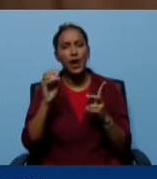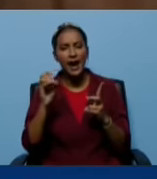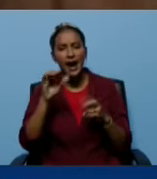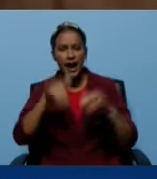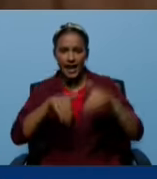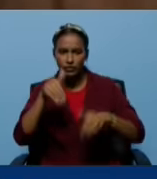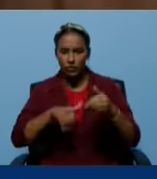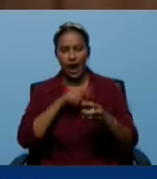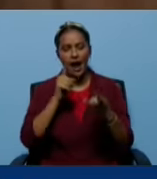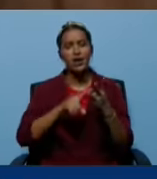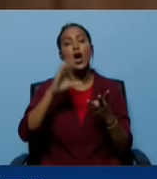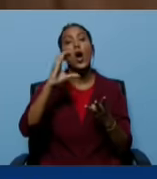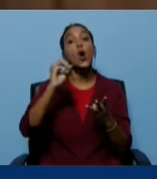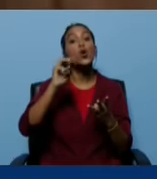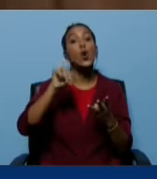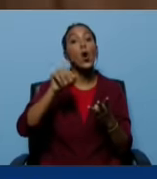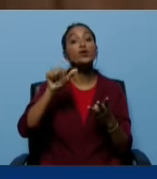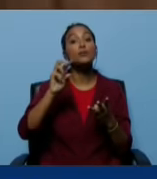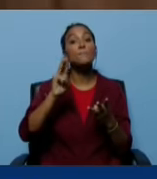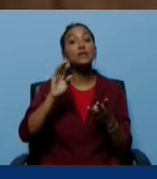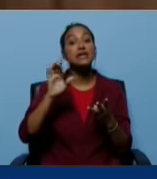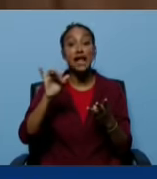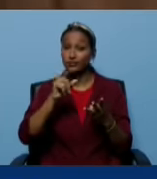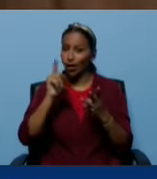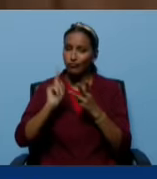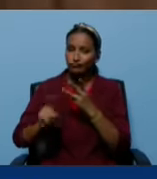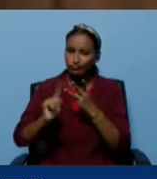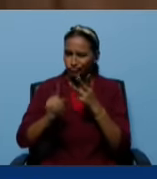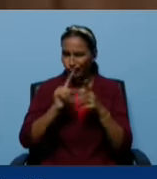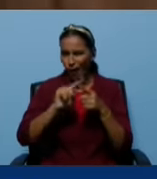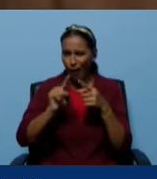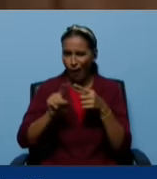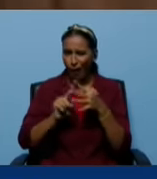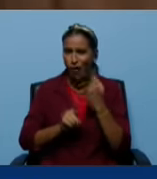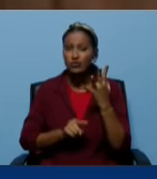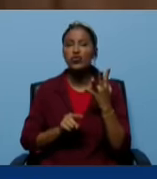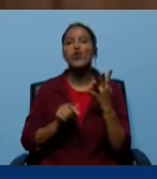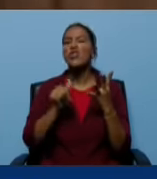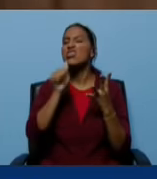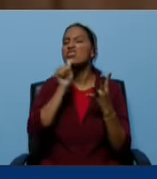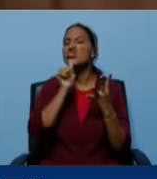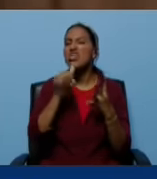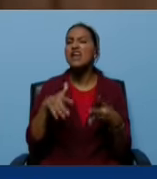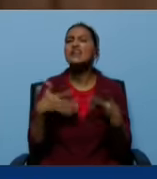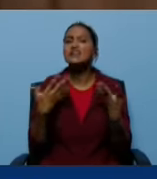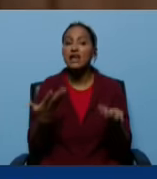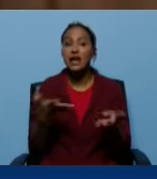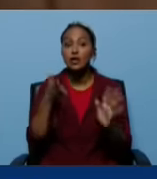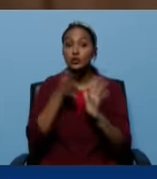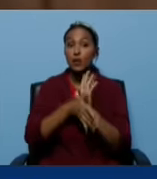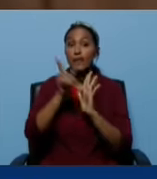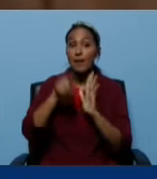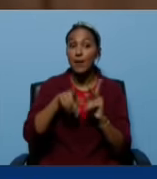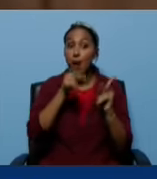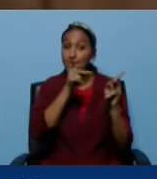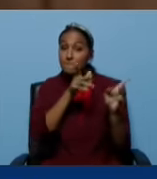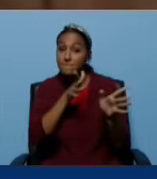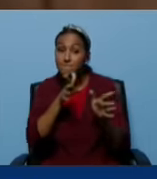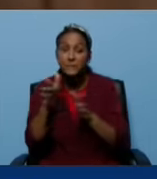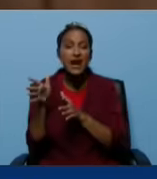conspiración, entre otros, ocasionados por quienes, aparte de tener un plan sobrevenido, que